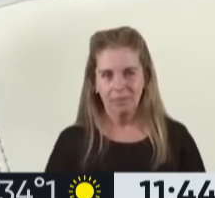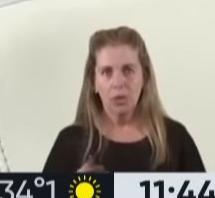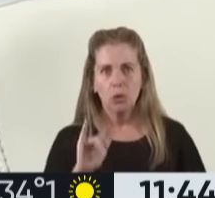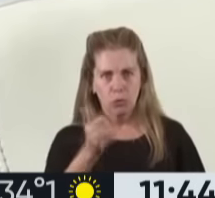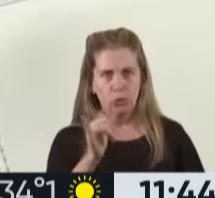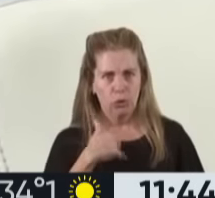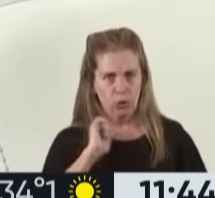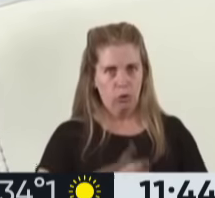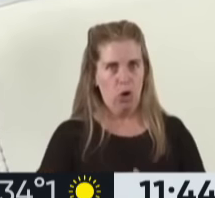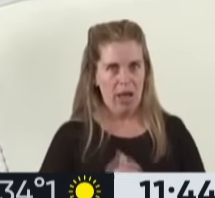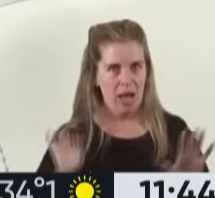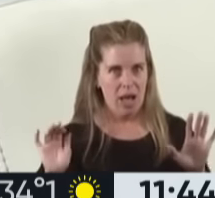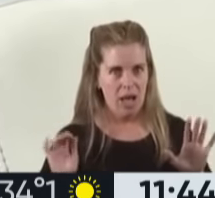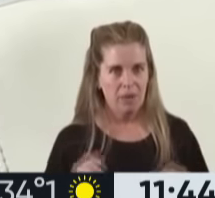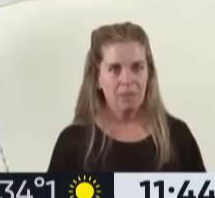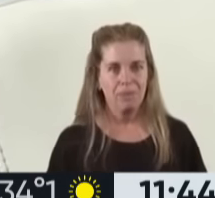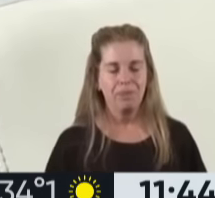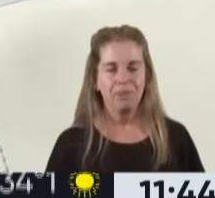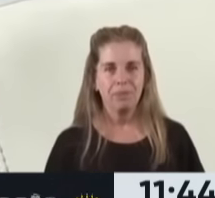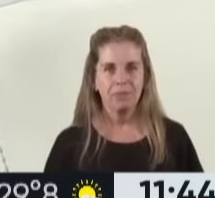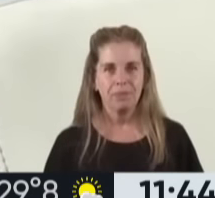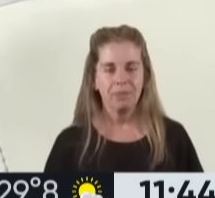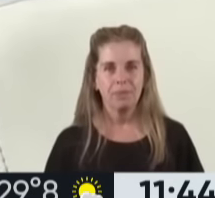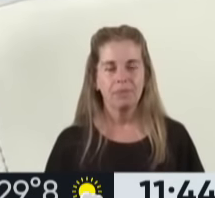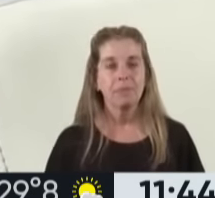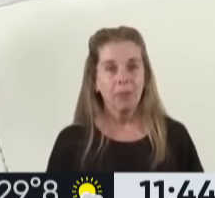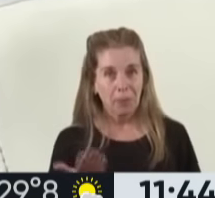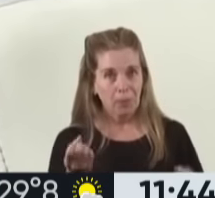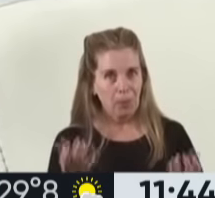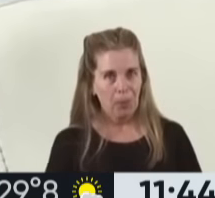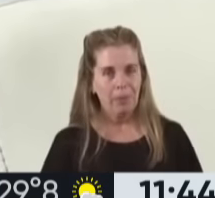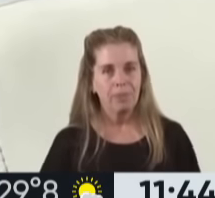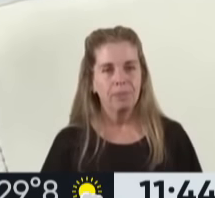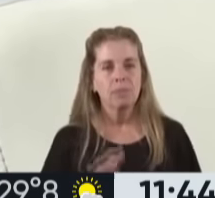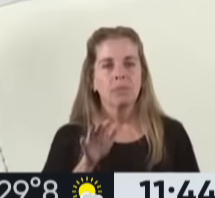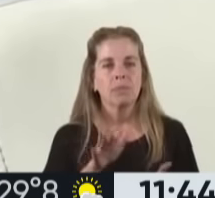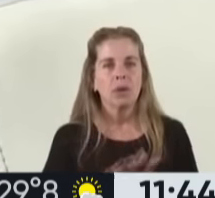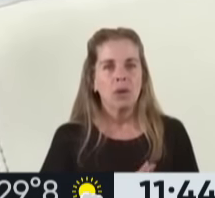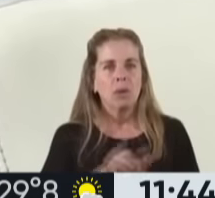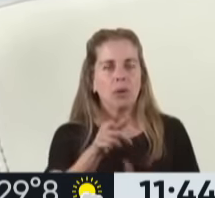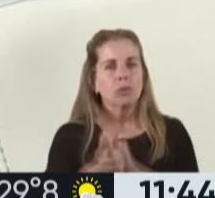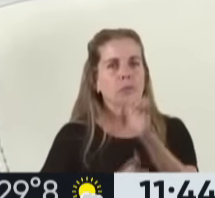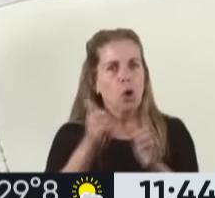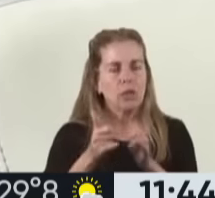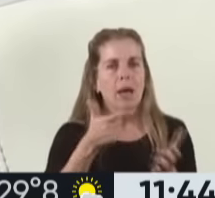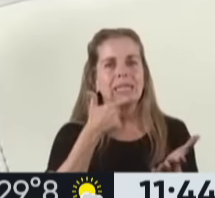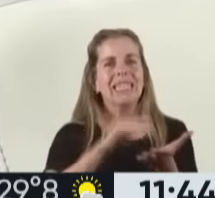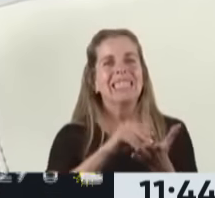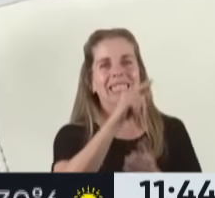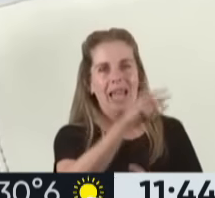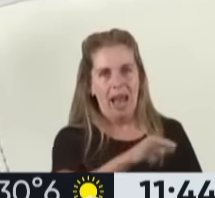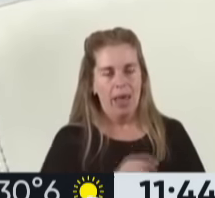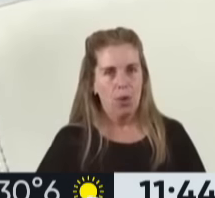acá, así que no me vas a poder Estás de cuerpo desacreditar. presente, sí. Está muy bien. Bueno, te escucho. Bueno, con respecto, hablabas recién del Senado, hubo Sí.